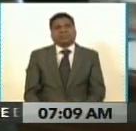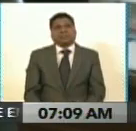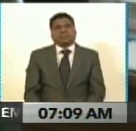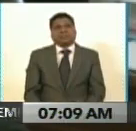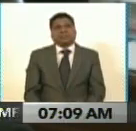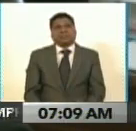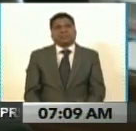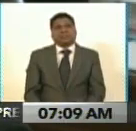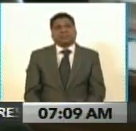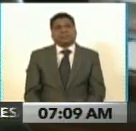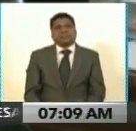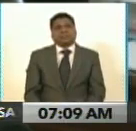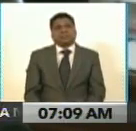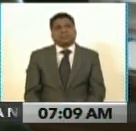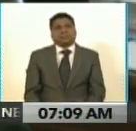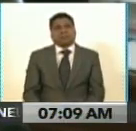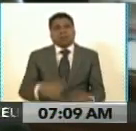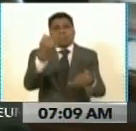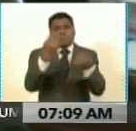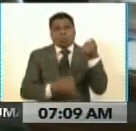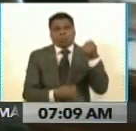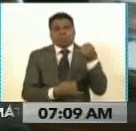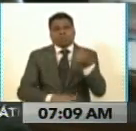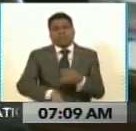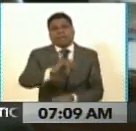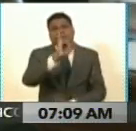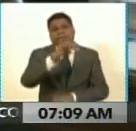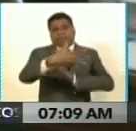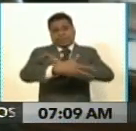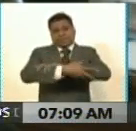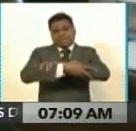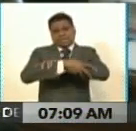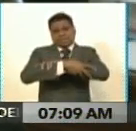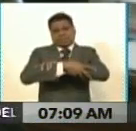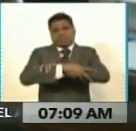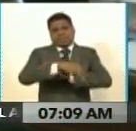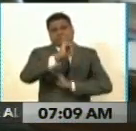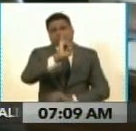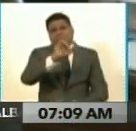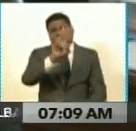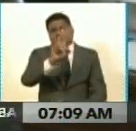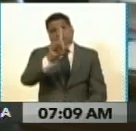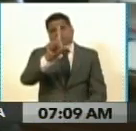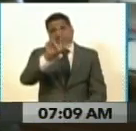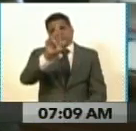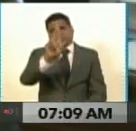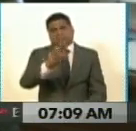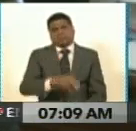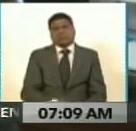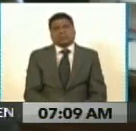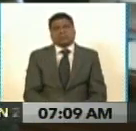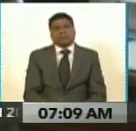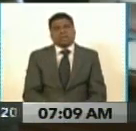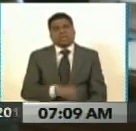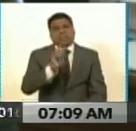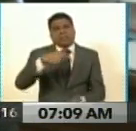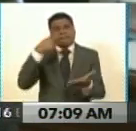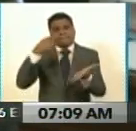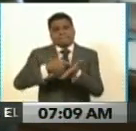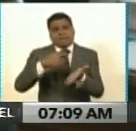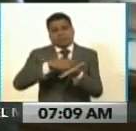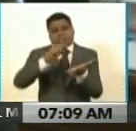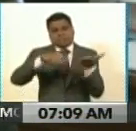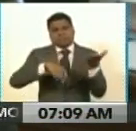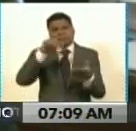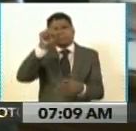La Última transacción o la última declaración de la renta y un la factura de pago de servicio para poder saber que